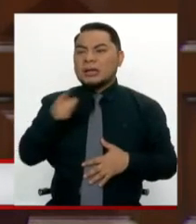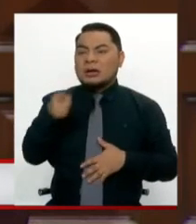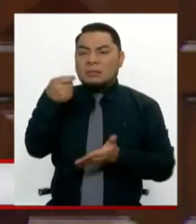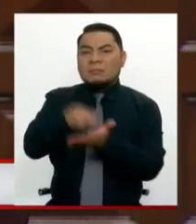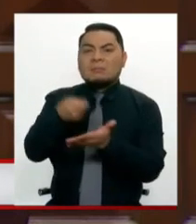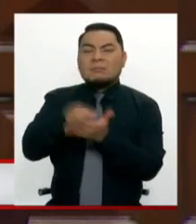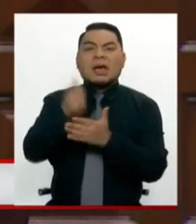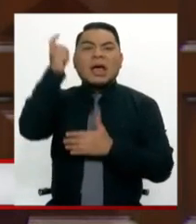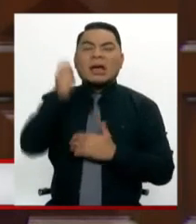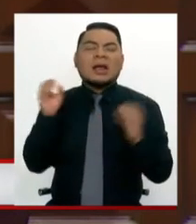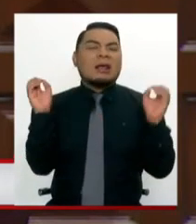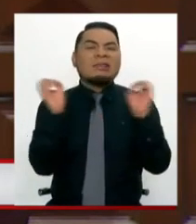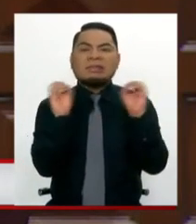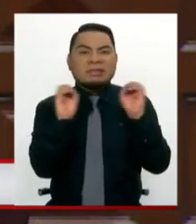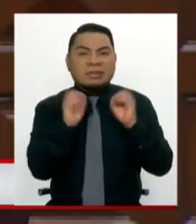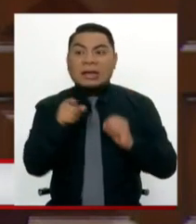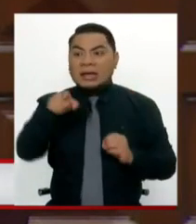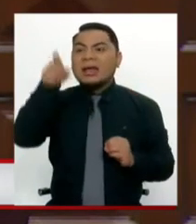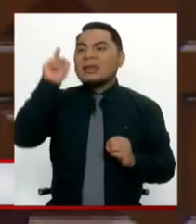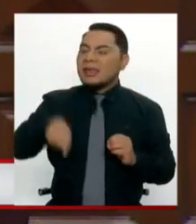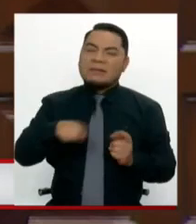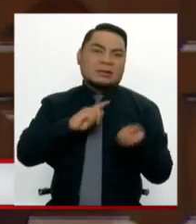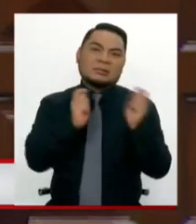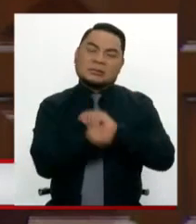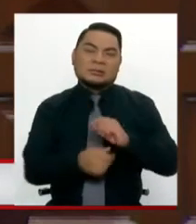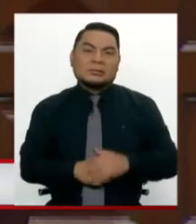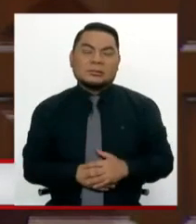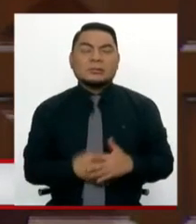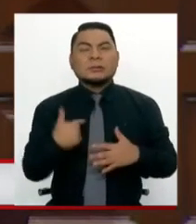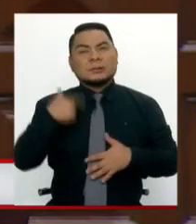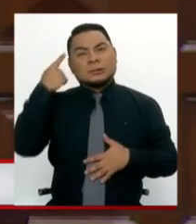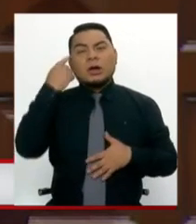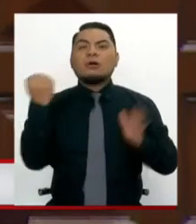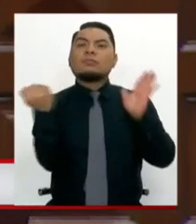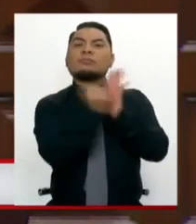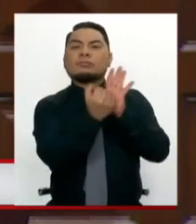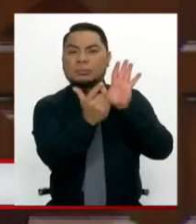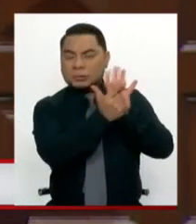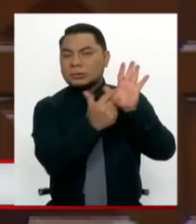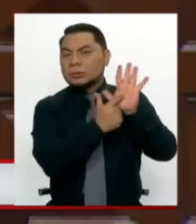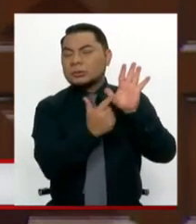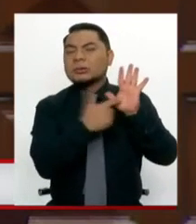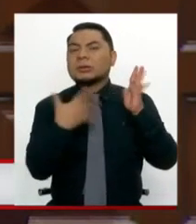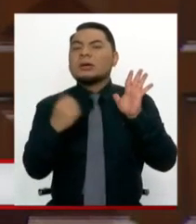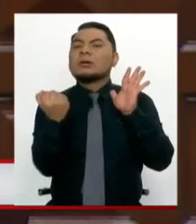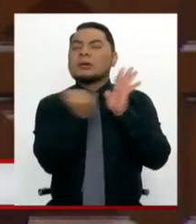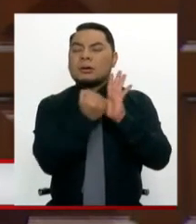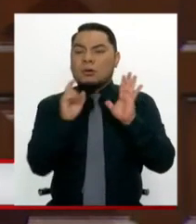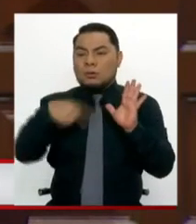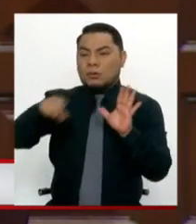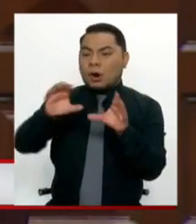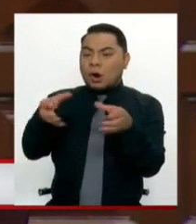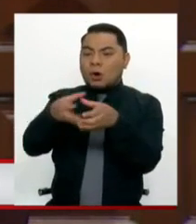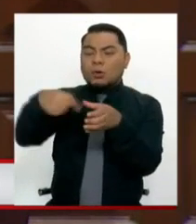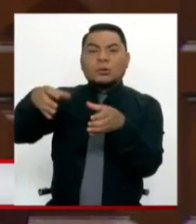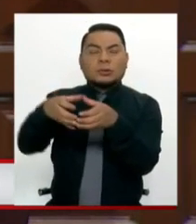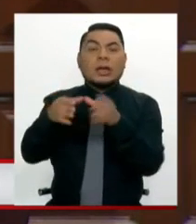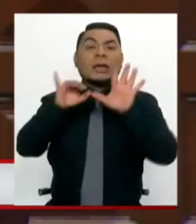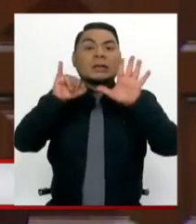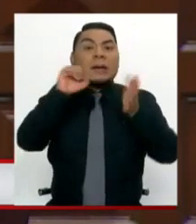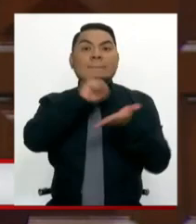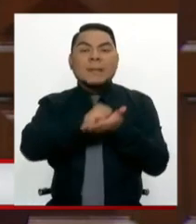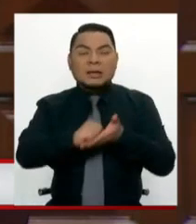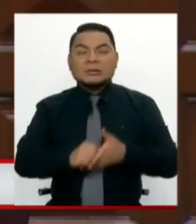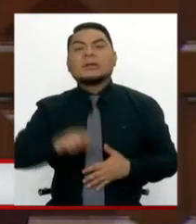nada. Esta situación tiene que terminar. Mediante decreto supremo hemos creado una comisión que en